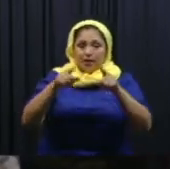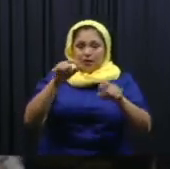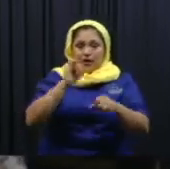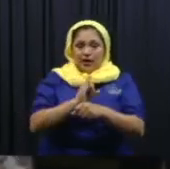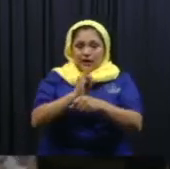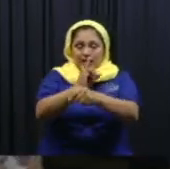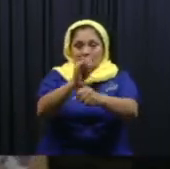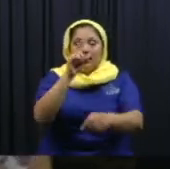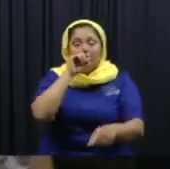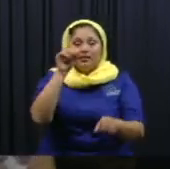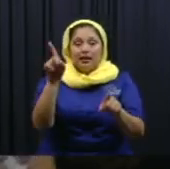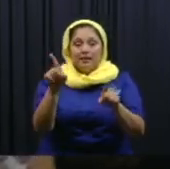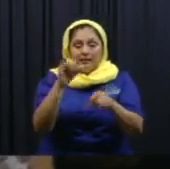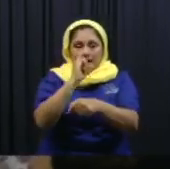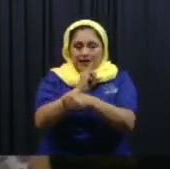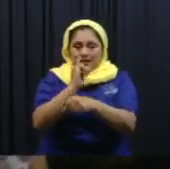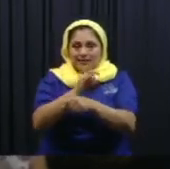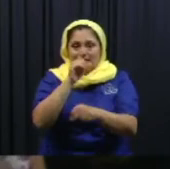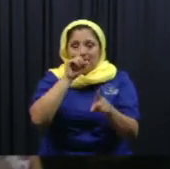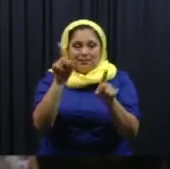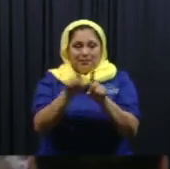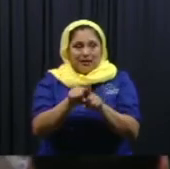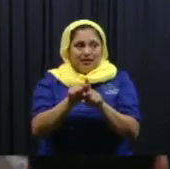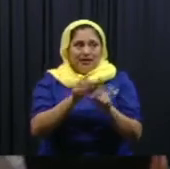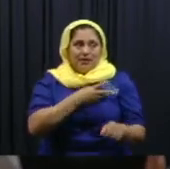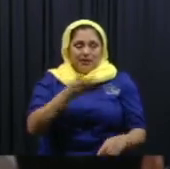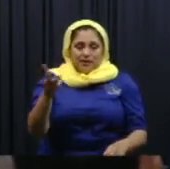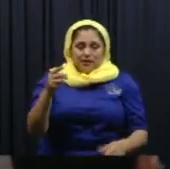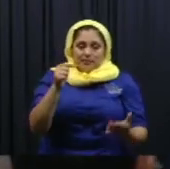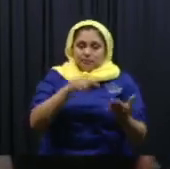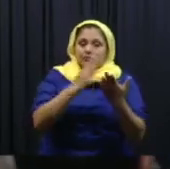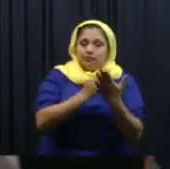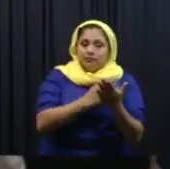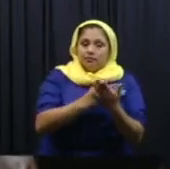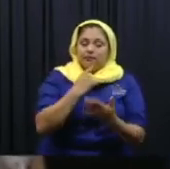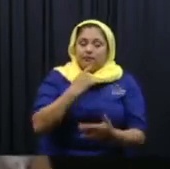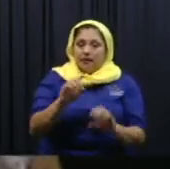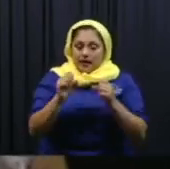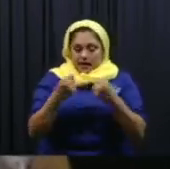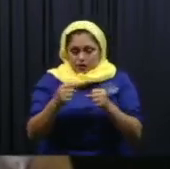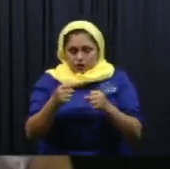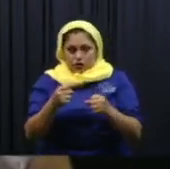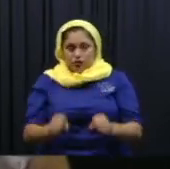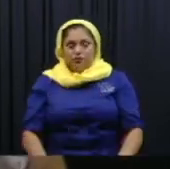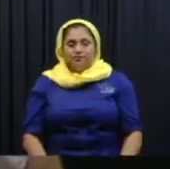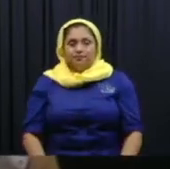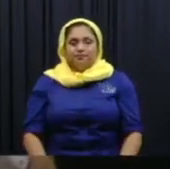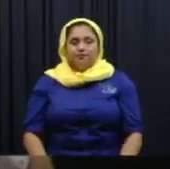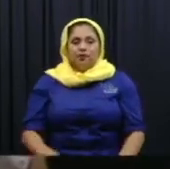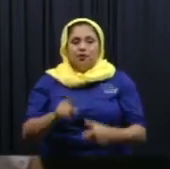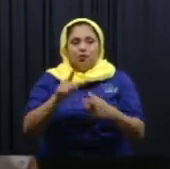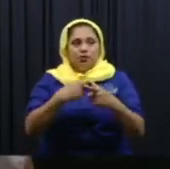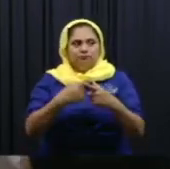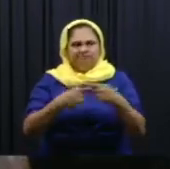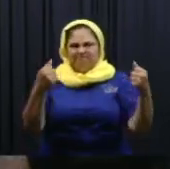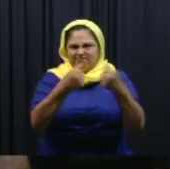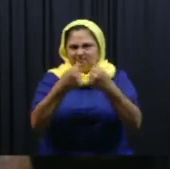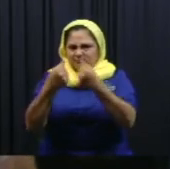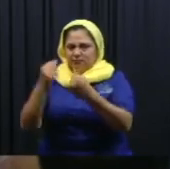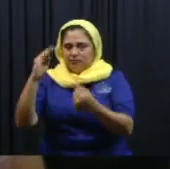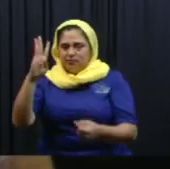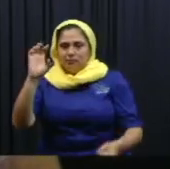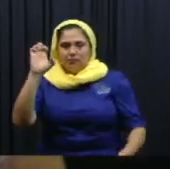También envía no sé si lo sabía pero la Biblia lo dice en el libro de los hechos que cuando se pelearon